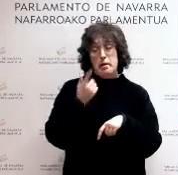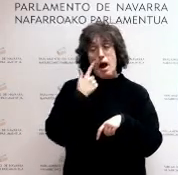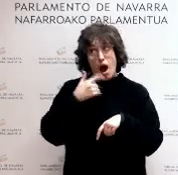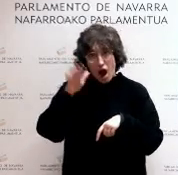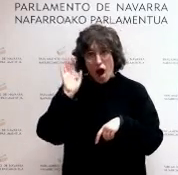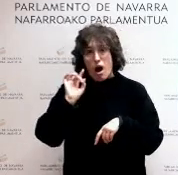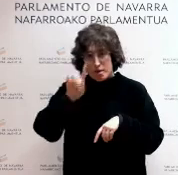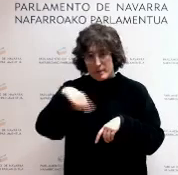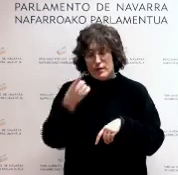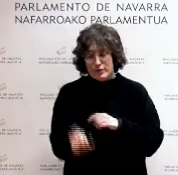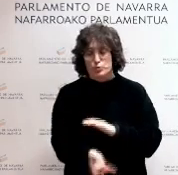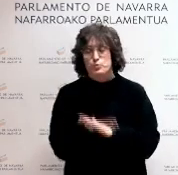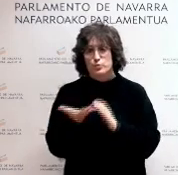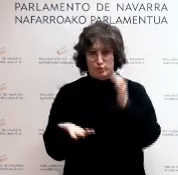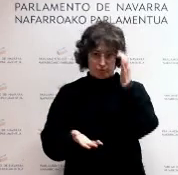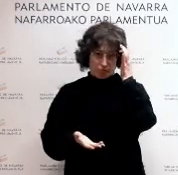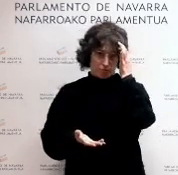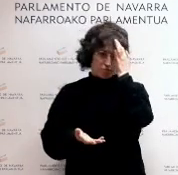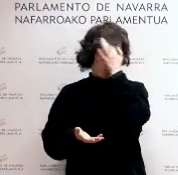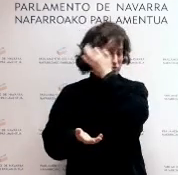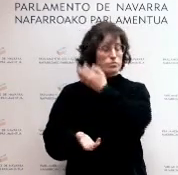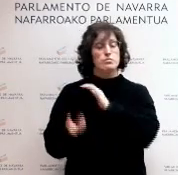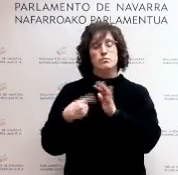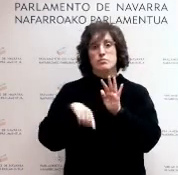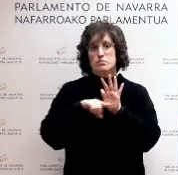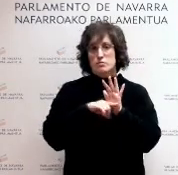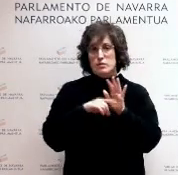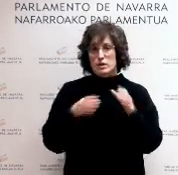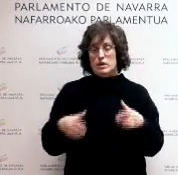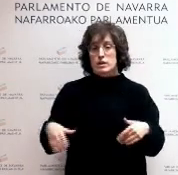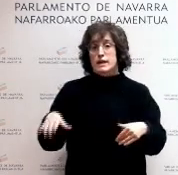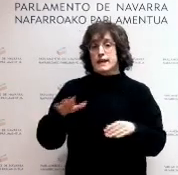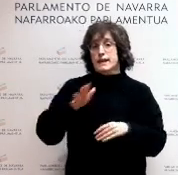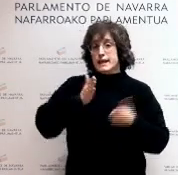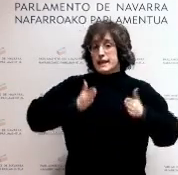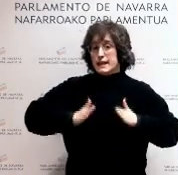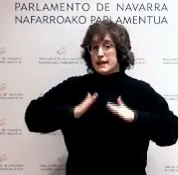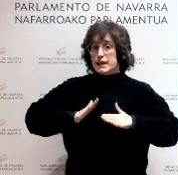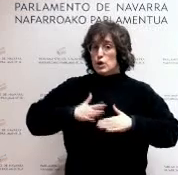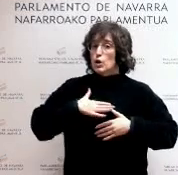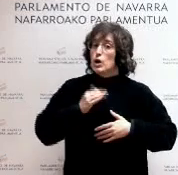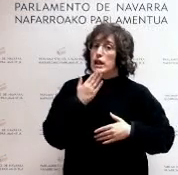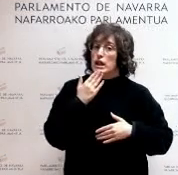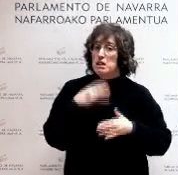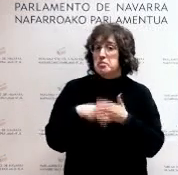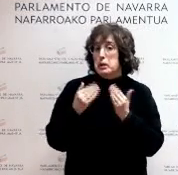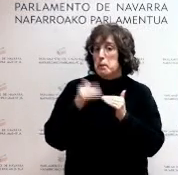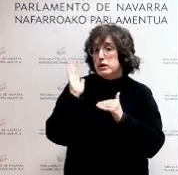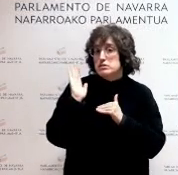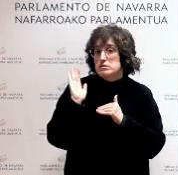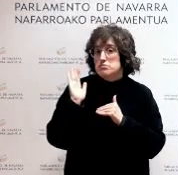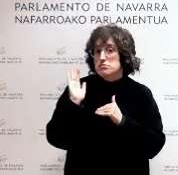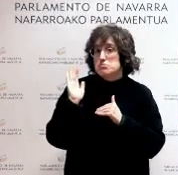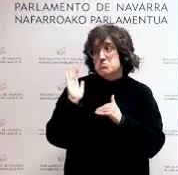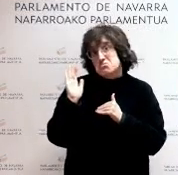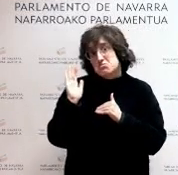A efectos del baremo se incluyen en la unidad familiar los hijos, aunque no sean menores de edad. Bueno, así de esta manera